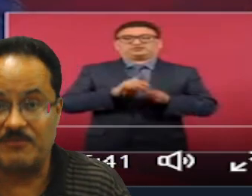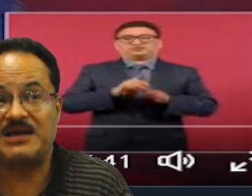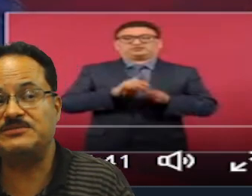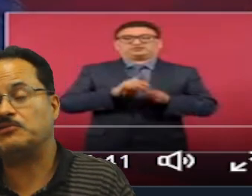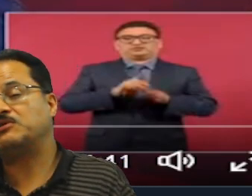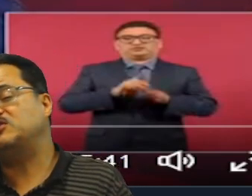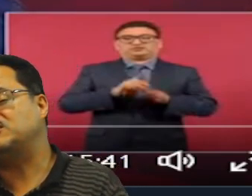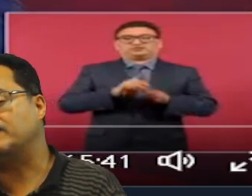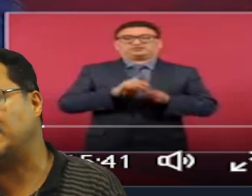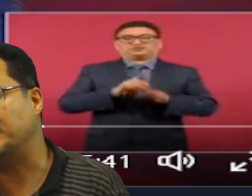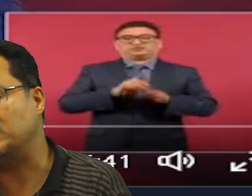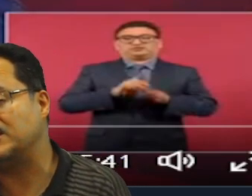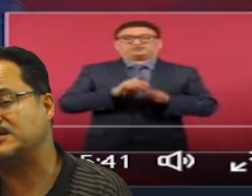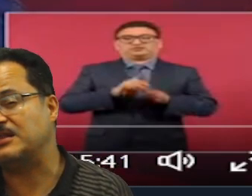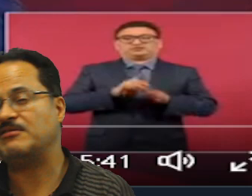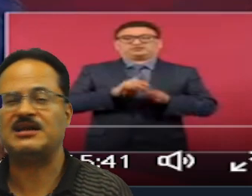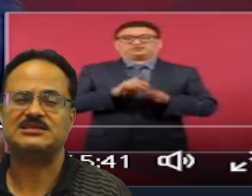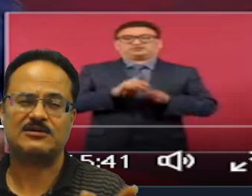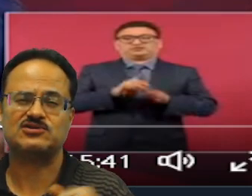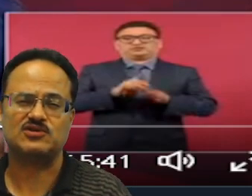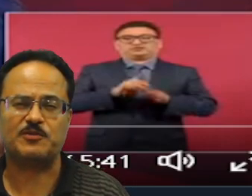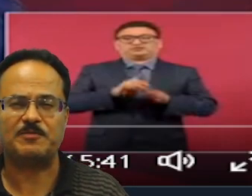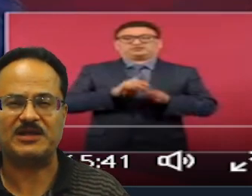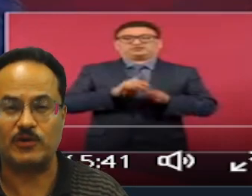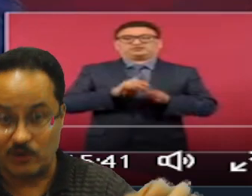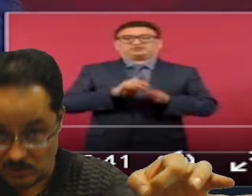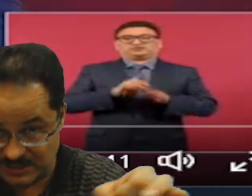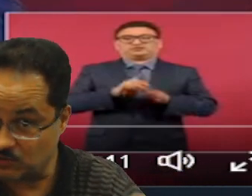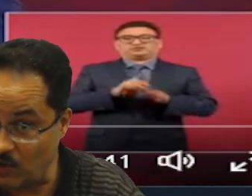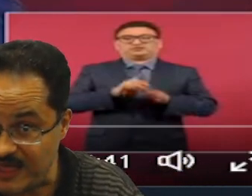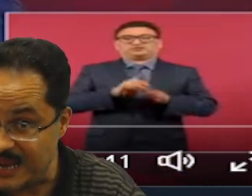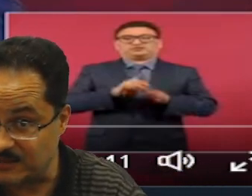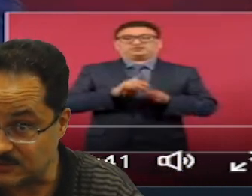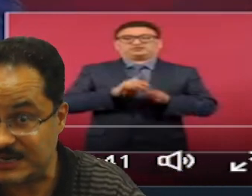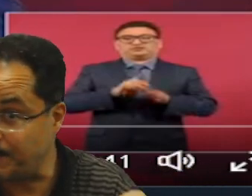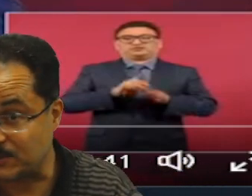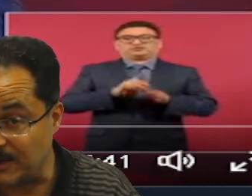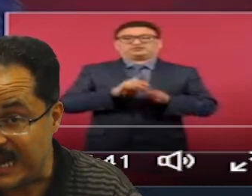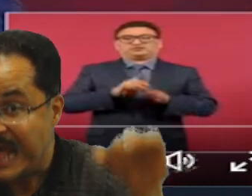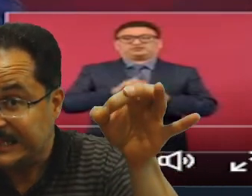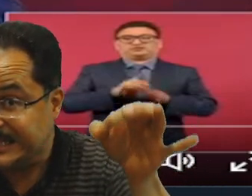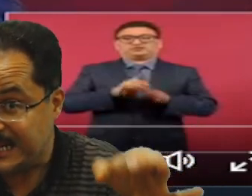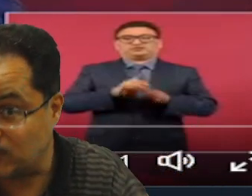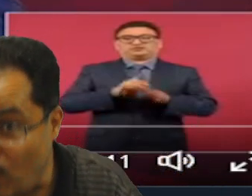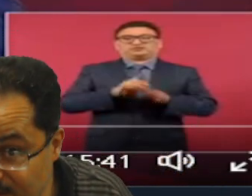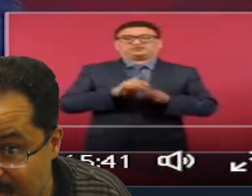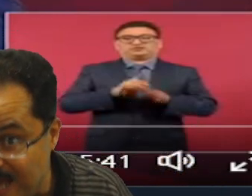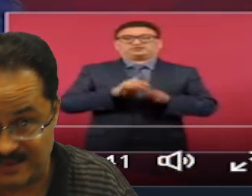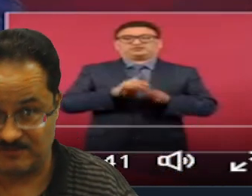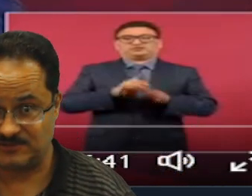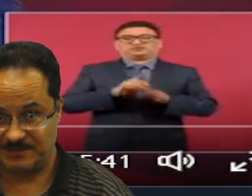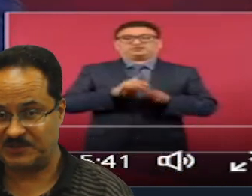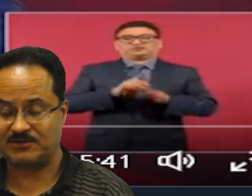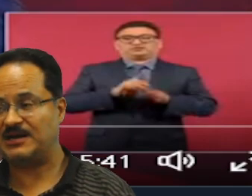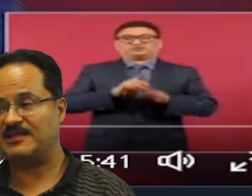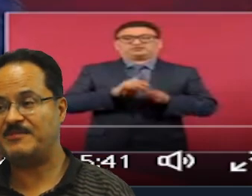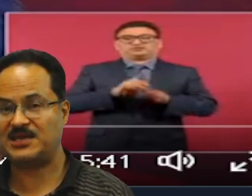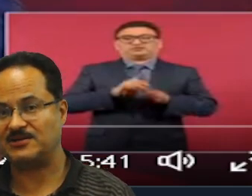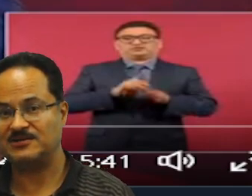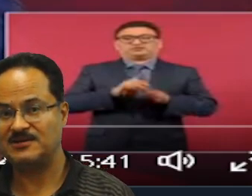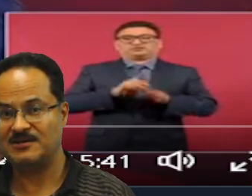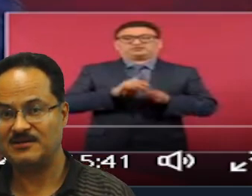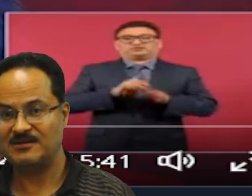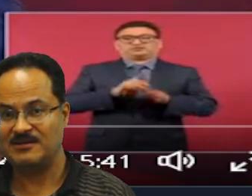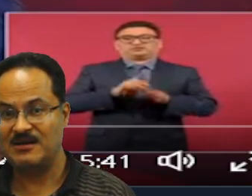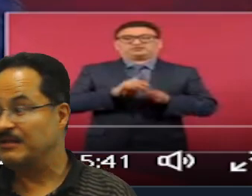lo máximo cuatrocientos cincuenta millones de dólares de costos propia de toda la industria petrolera de toda la industria petrolera de